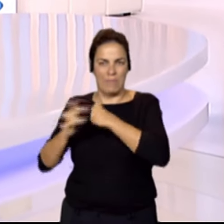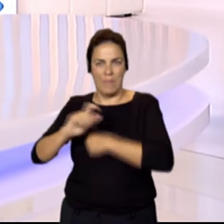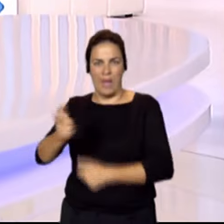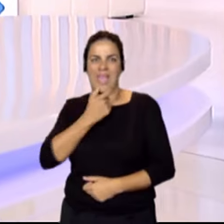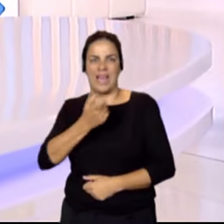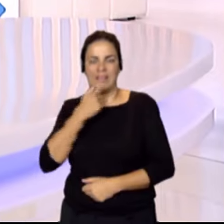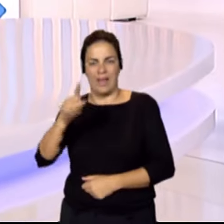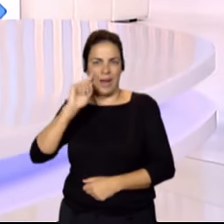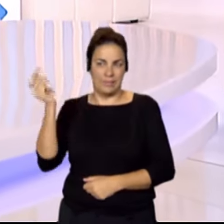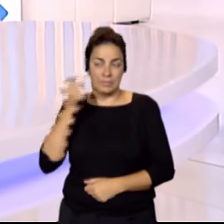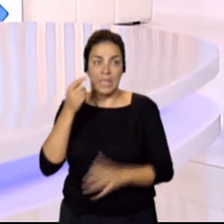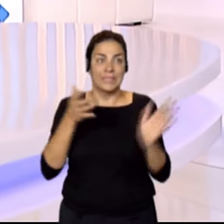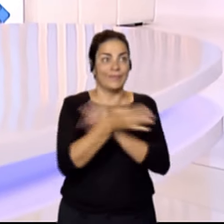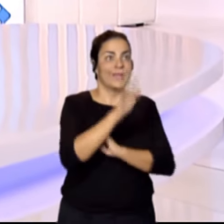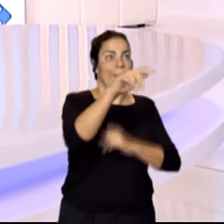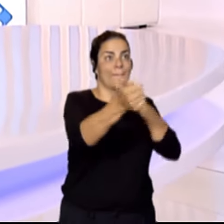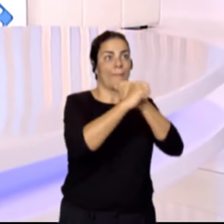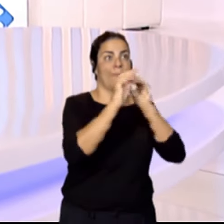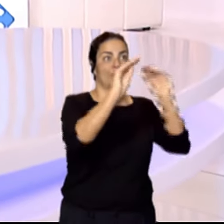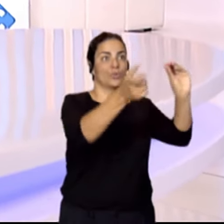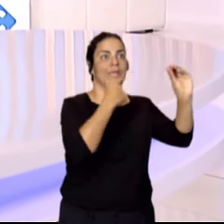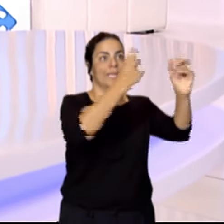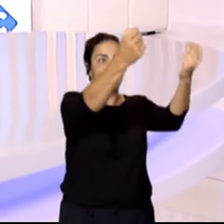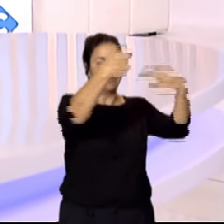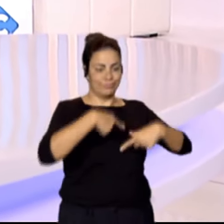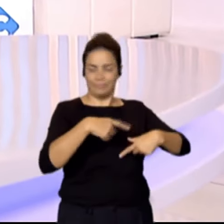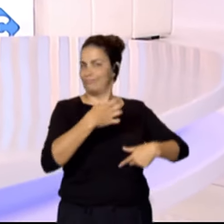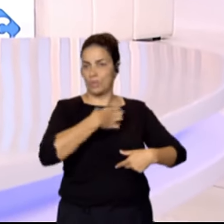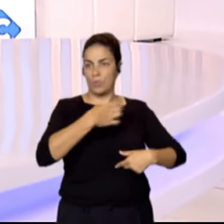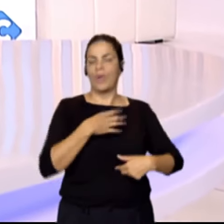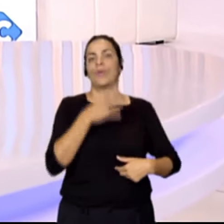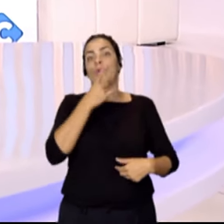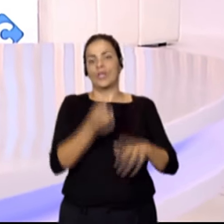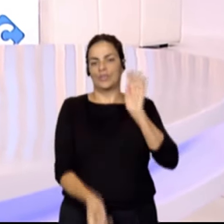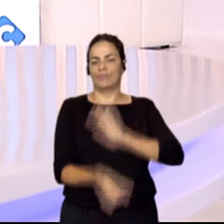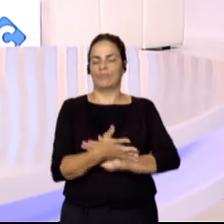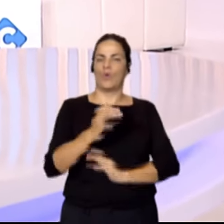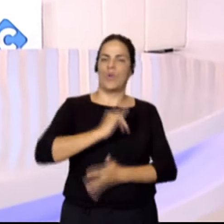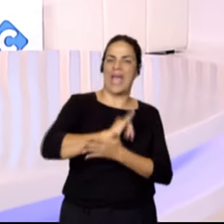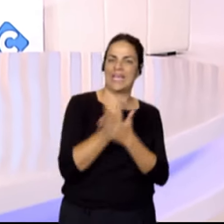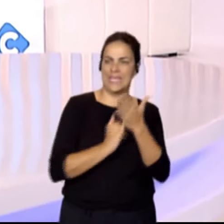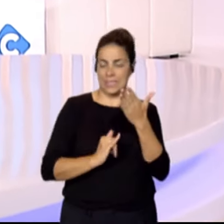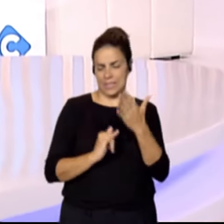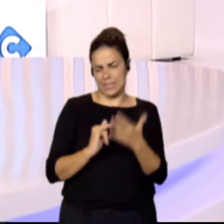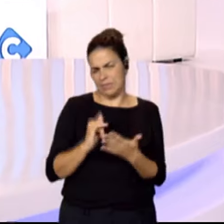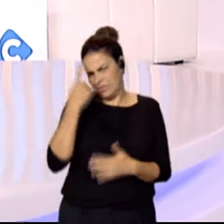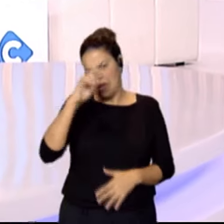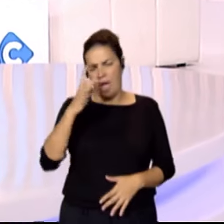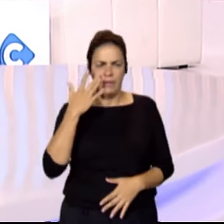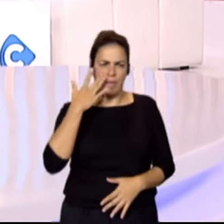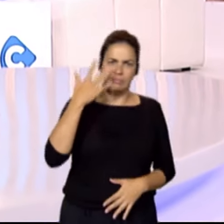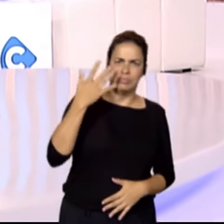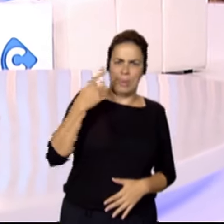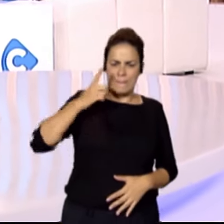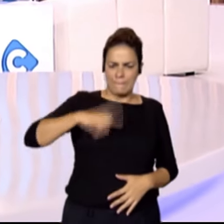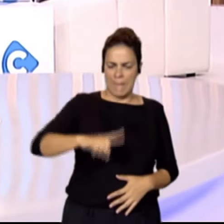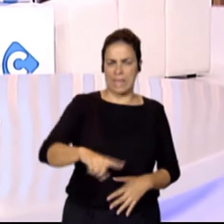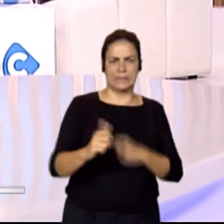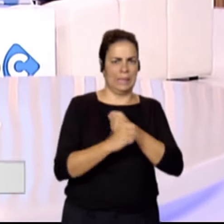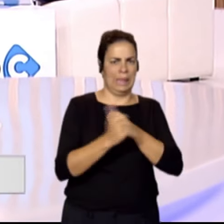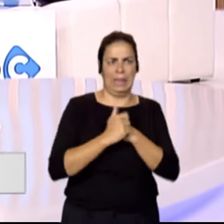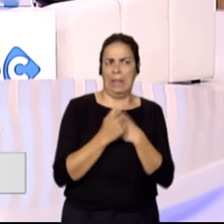pudo entrar papa para Canarias y se probó la crisis la crisis famosa que tuvimos unos unos meses de de escasez y